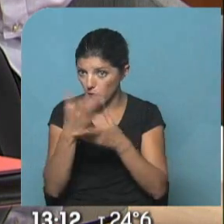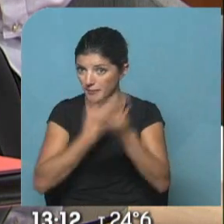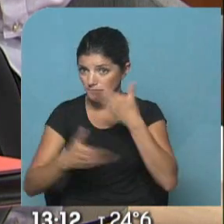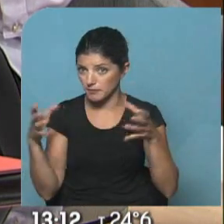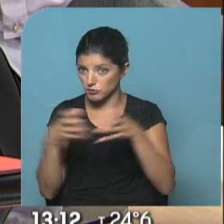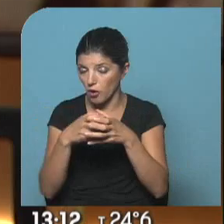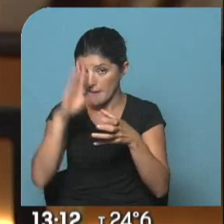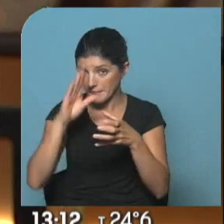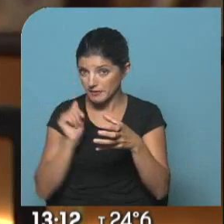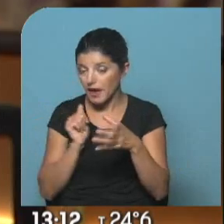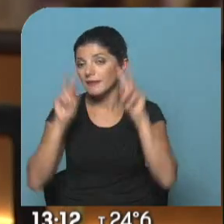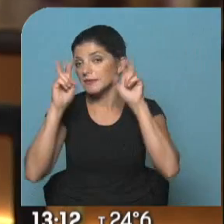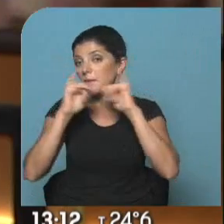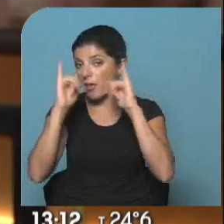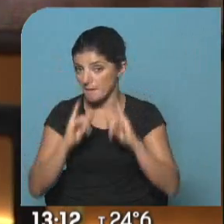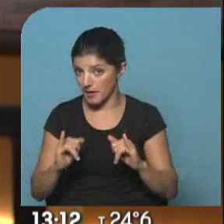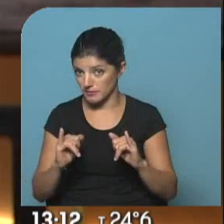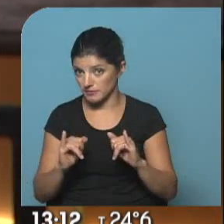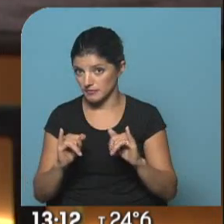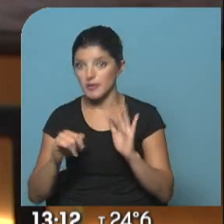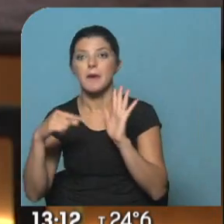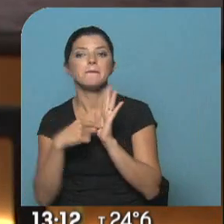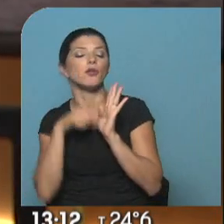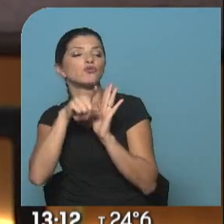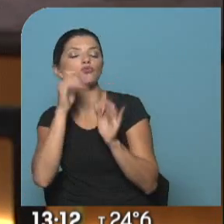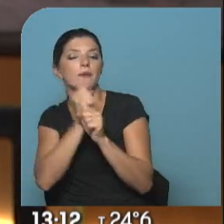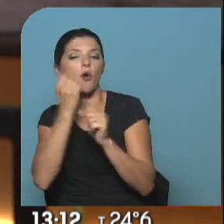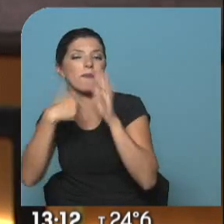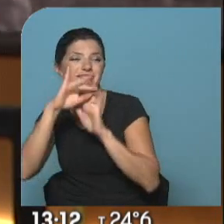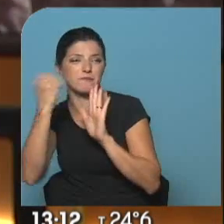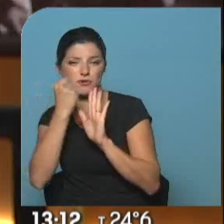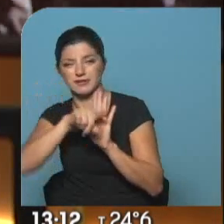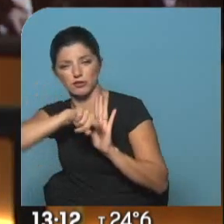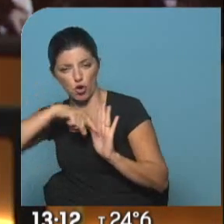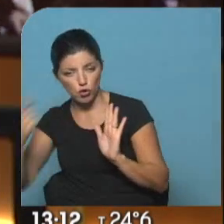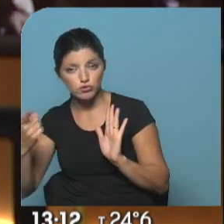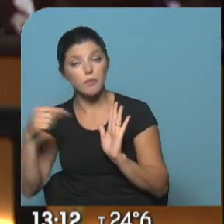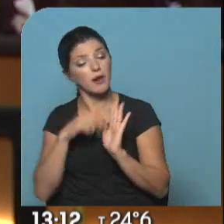militares en misiones de paz, aunque no es la tarea prioritaria, pero es donde por ahí